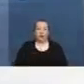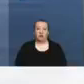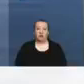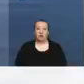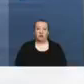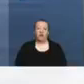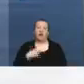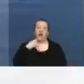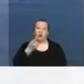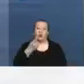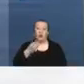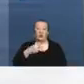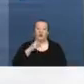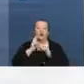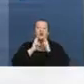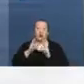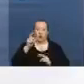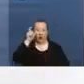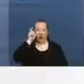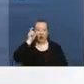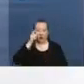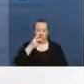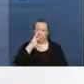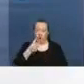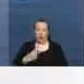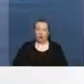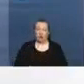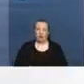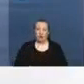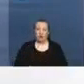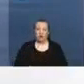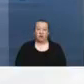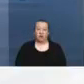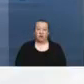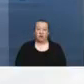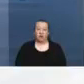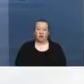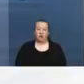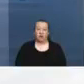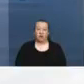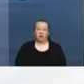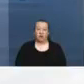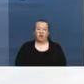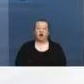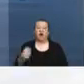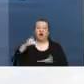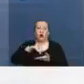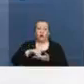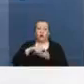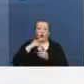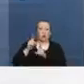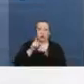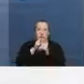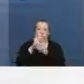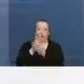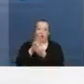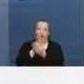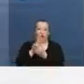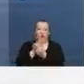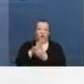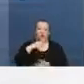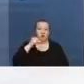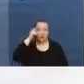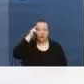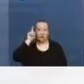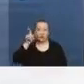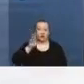cuál fue la respuesta moreno del az o pasó lo mismo reactivo la persecución política celebrativo un juicio por